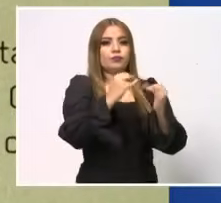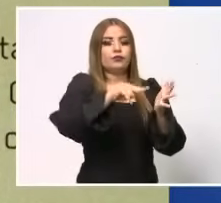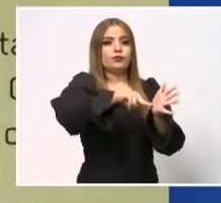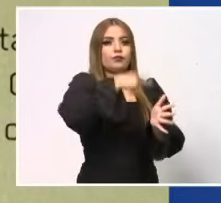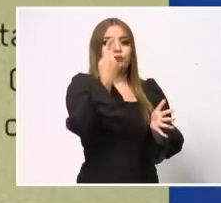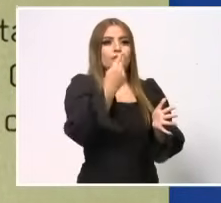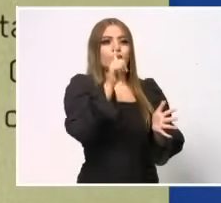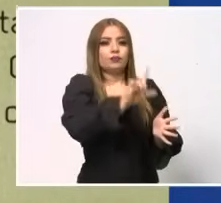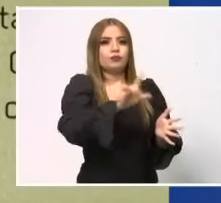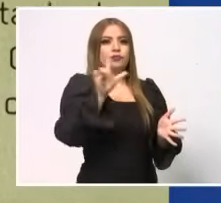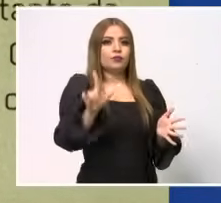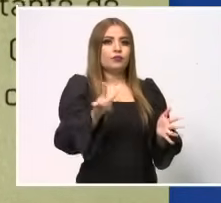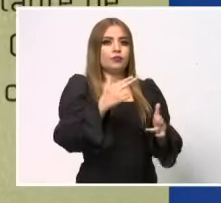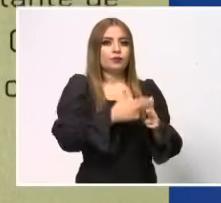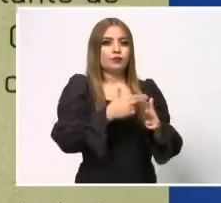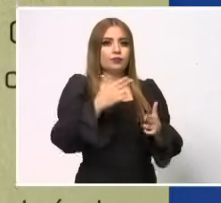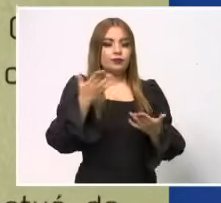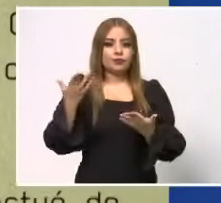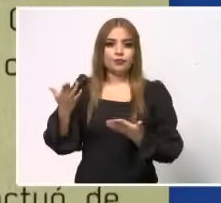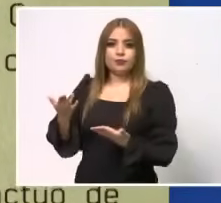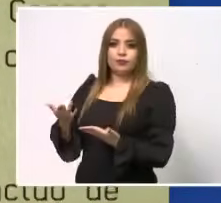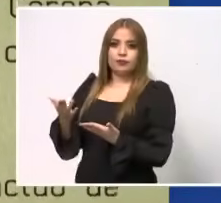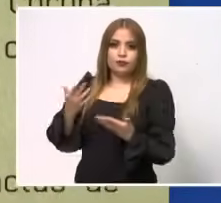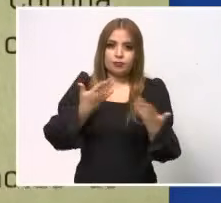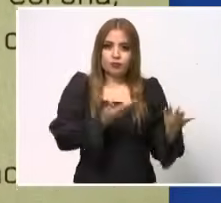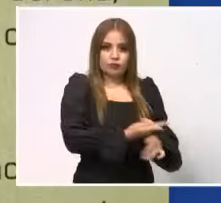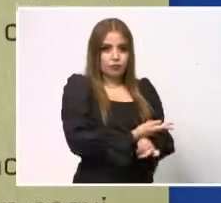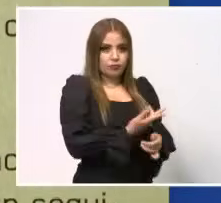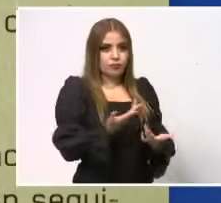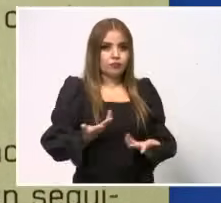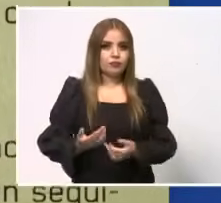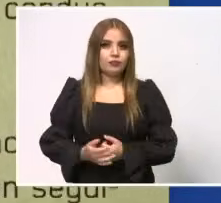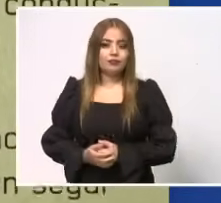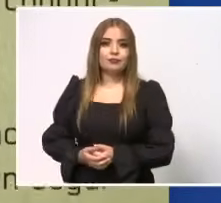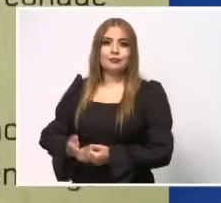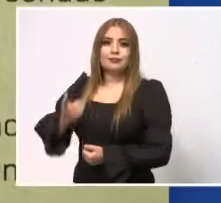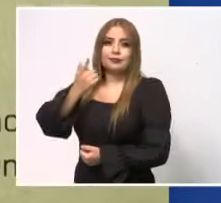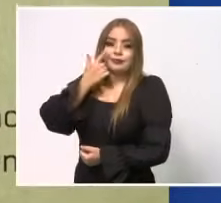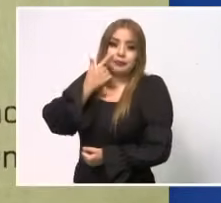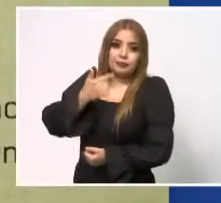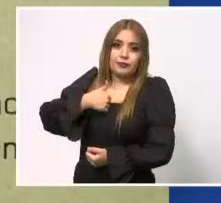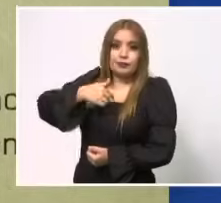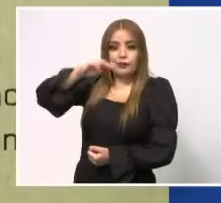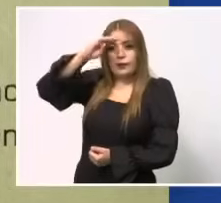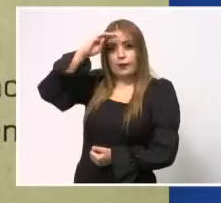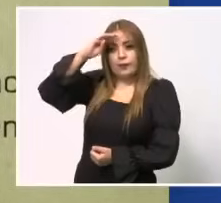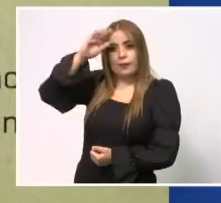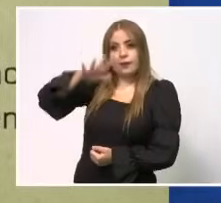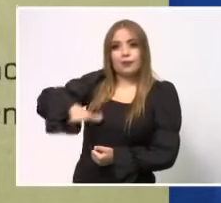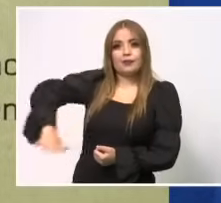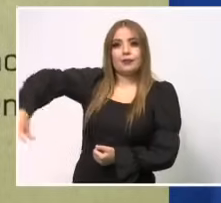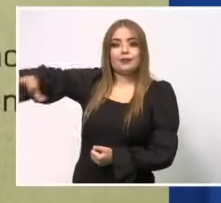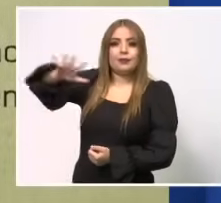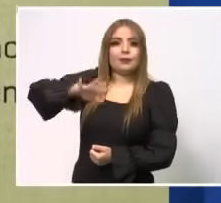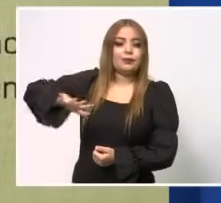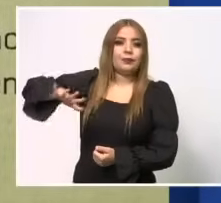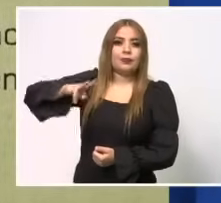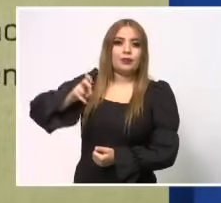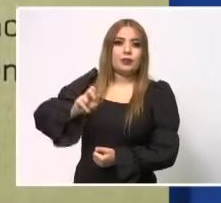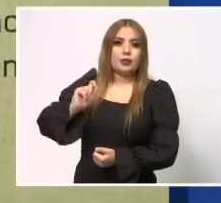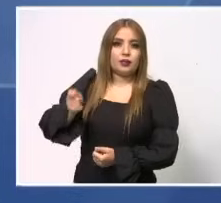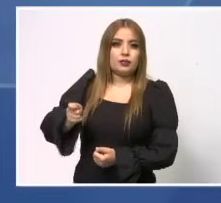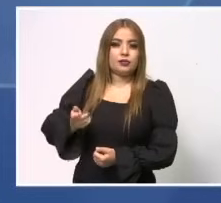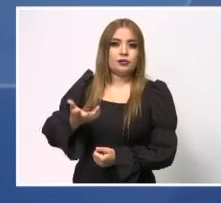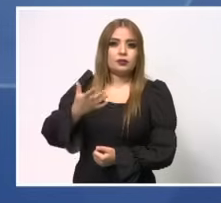desde la laguna hasta el cajón David Qué ocurrió Pues yo creo que parte del contexto de